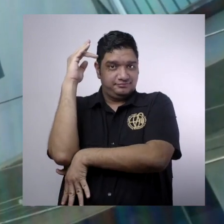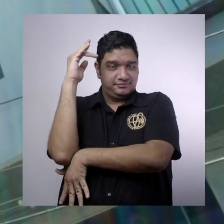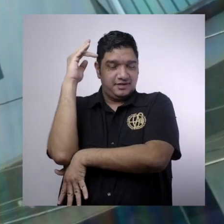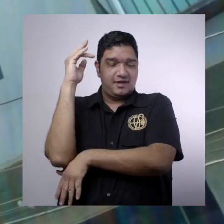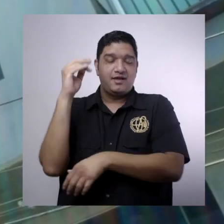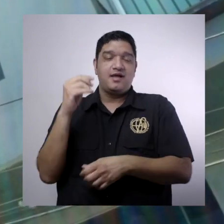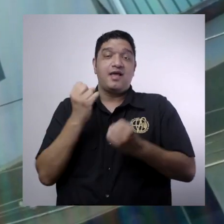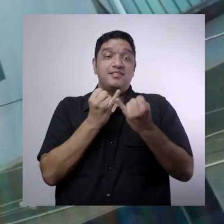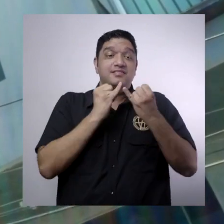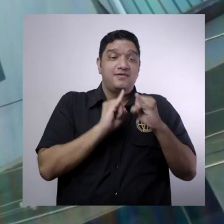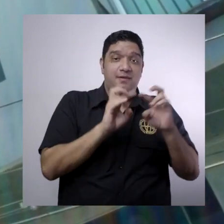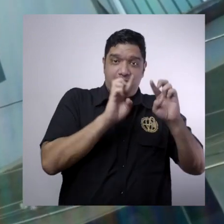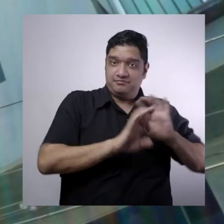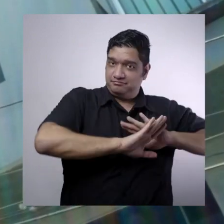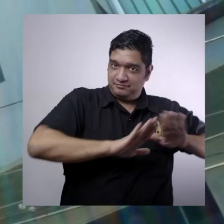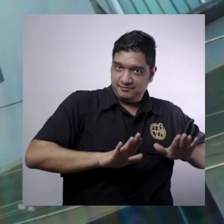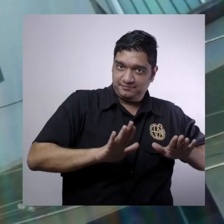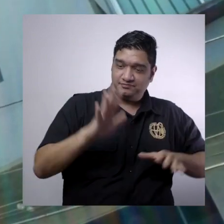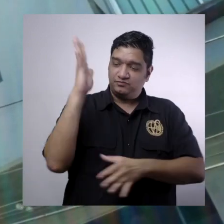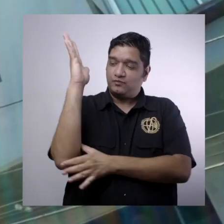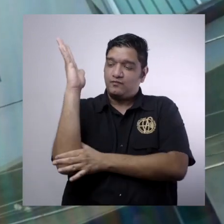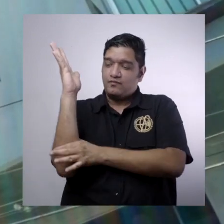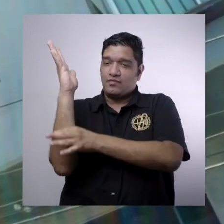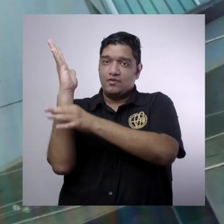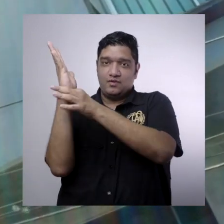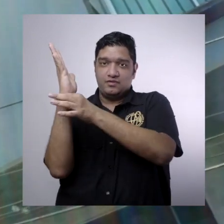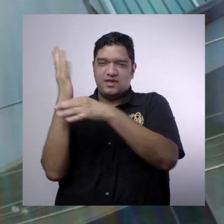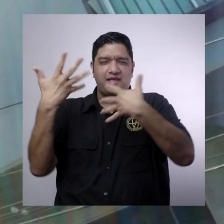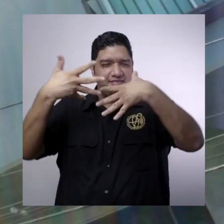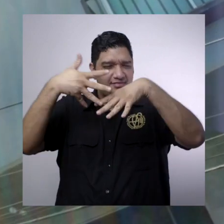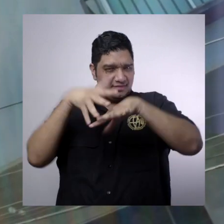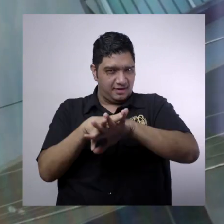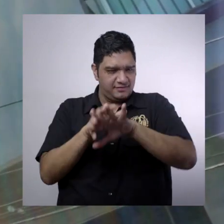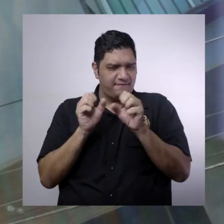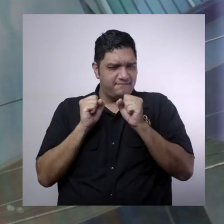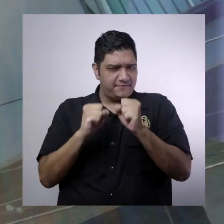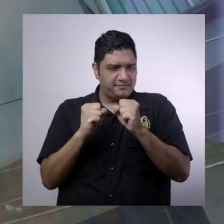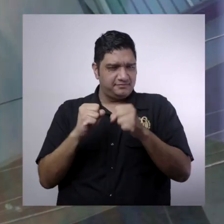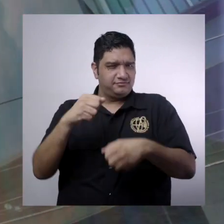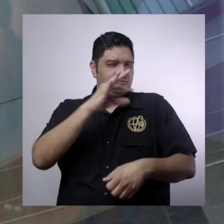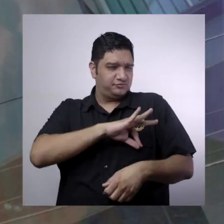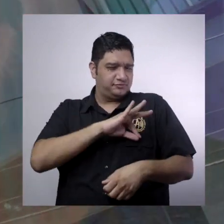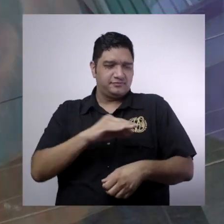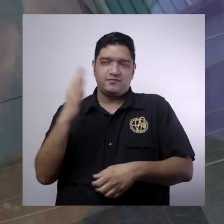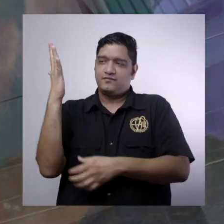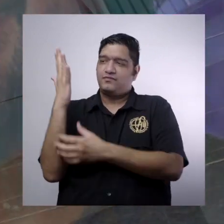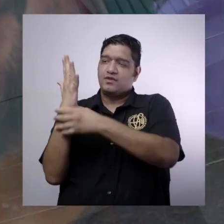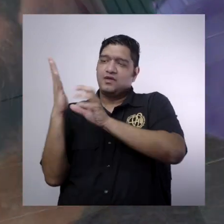era la idea original de mi mural, que se llamaba Cauce,